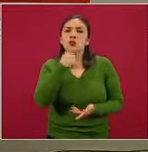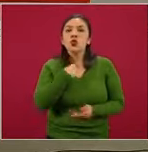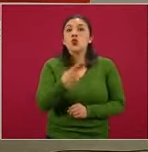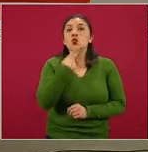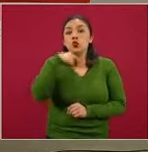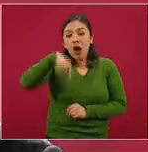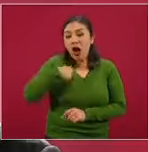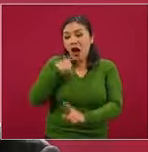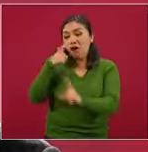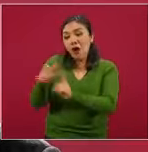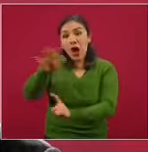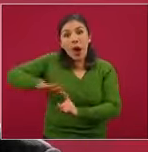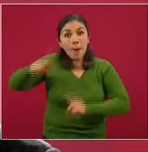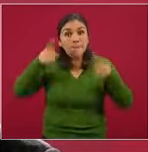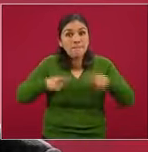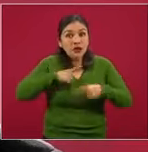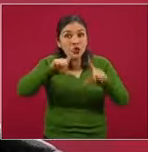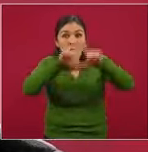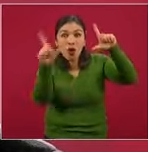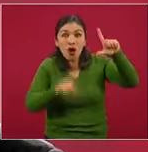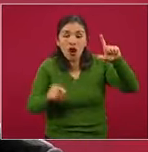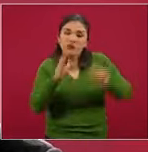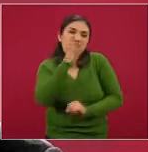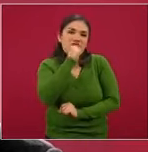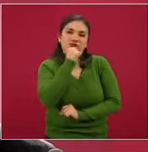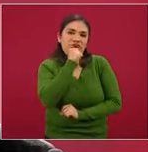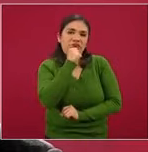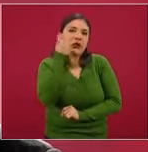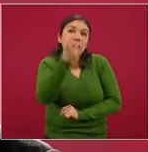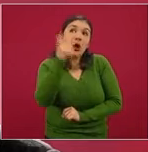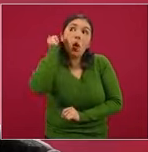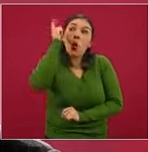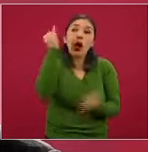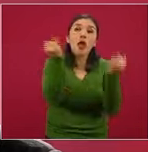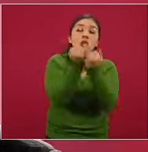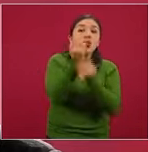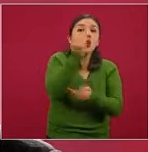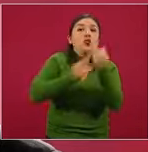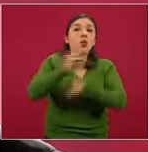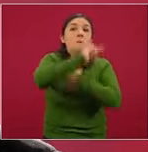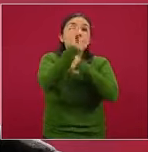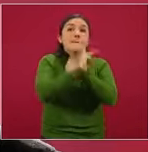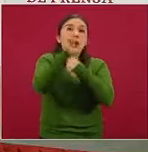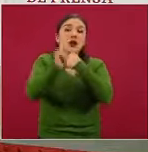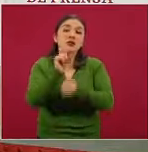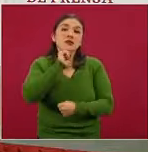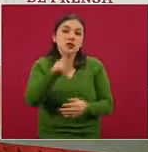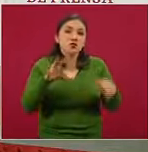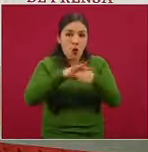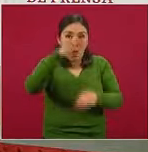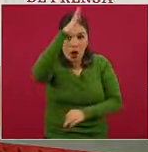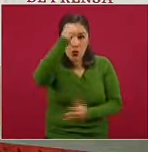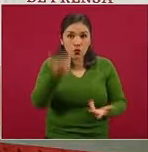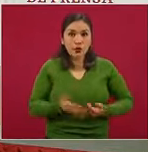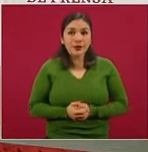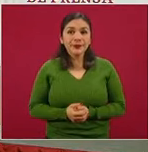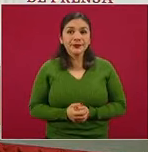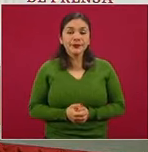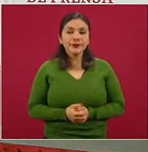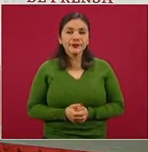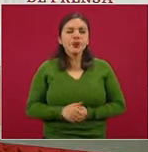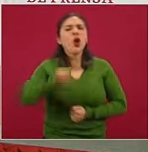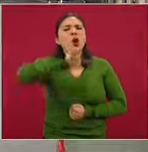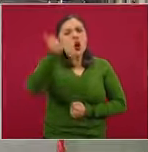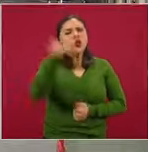nuestro país, y así procede, espero, todos los países del mundo en ese sentido, ¿no? Hay